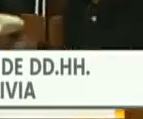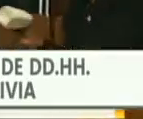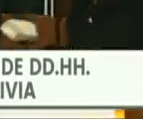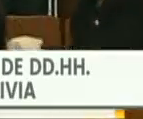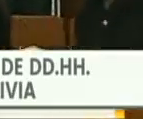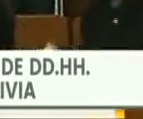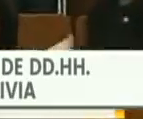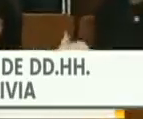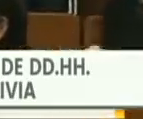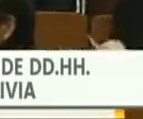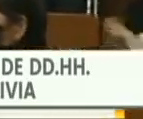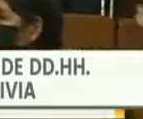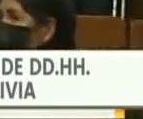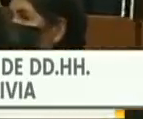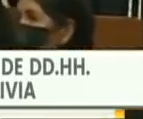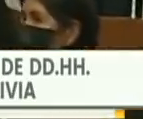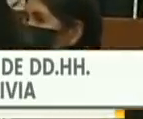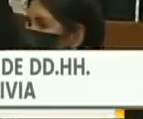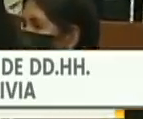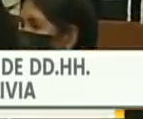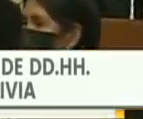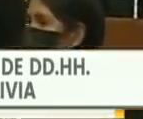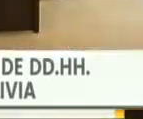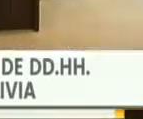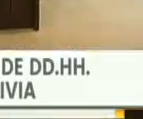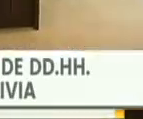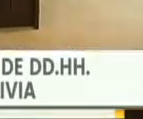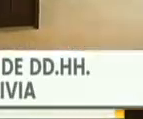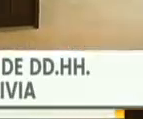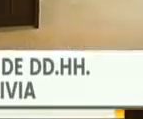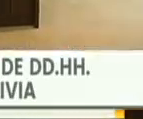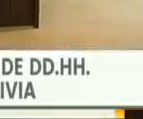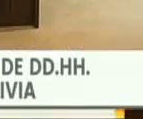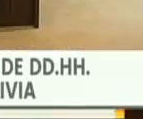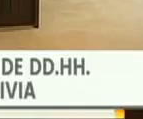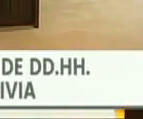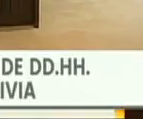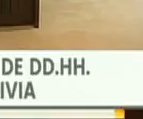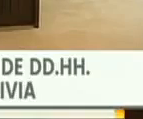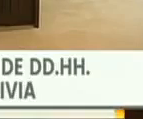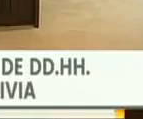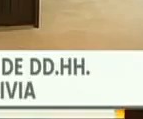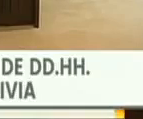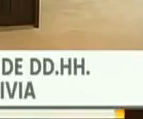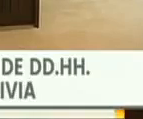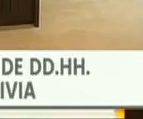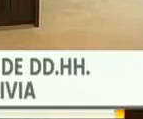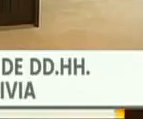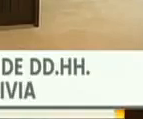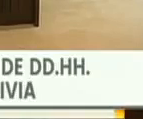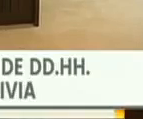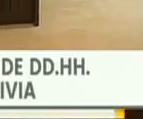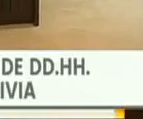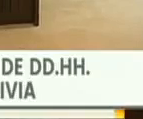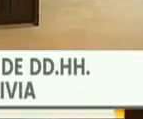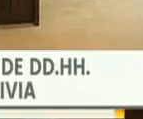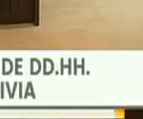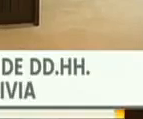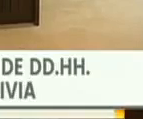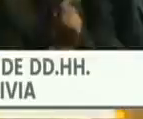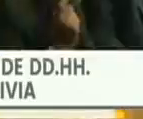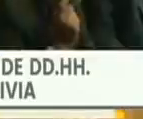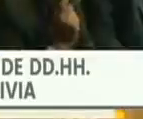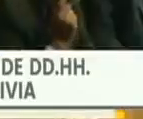Al concluir el acto de presentación del informe final del Grupo Interdisciplinario de